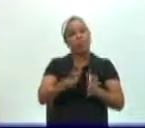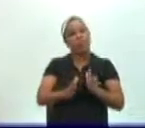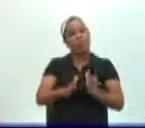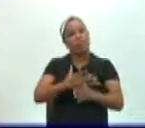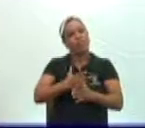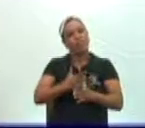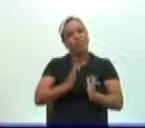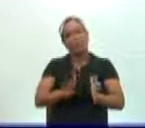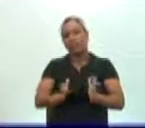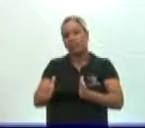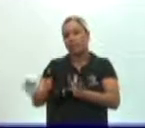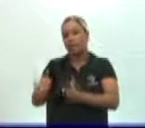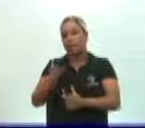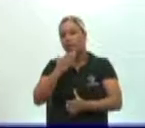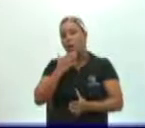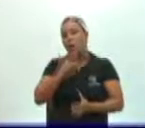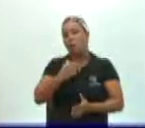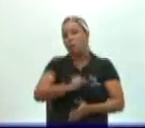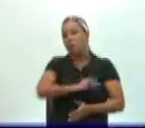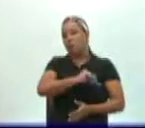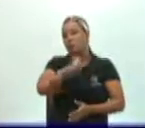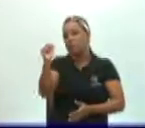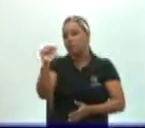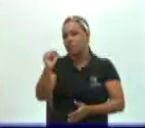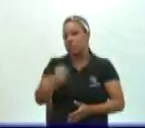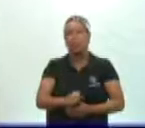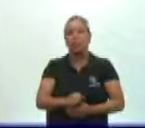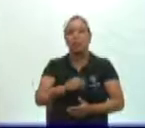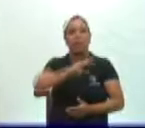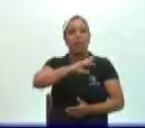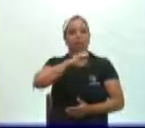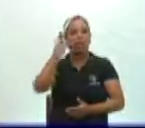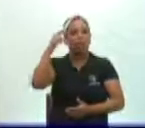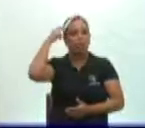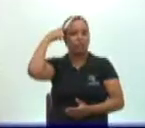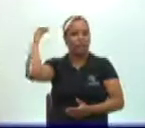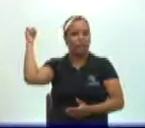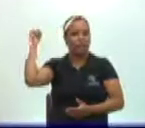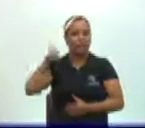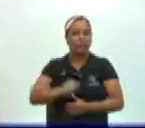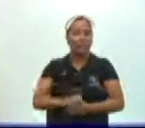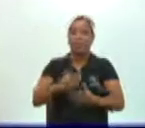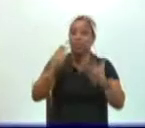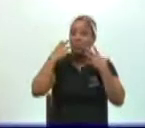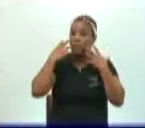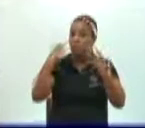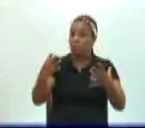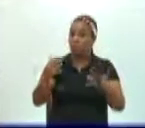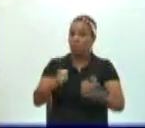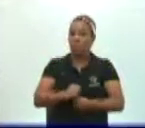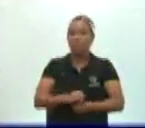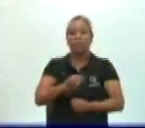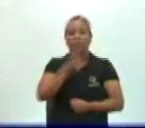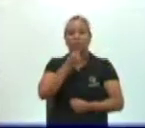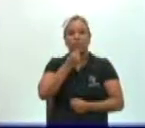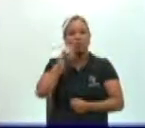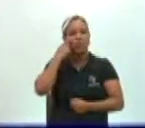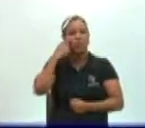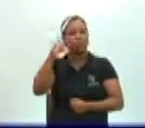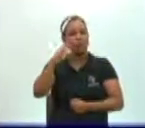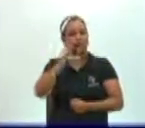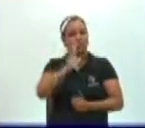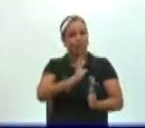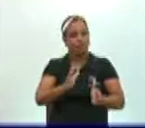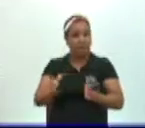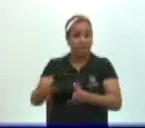la radicalización de la revolución. Es importante que puedas operar con la categoría de tiempo